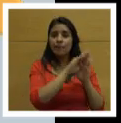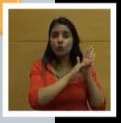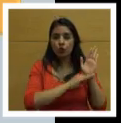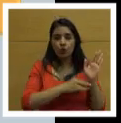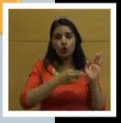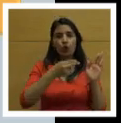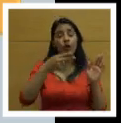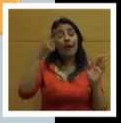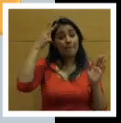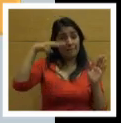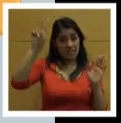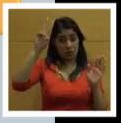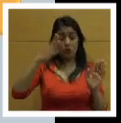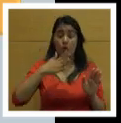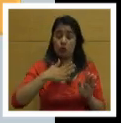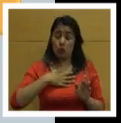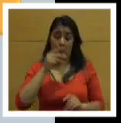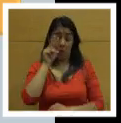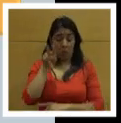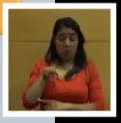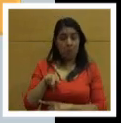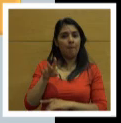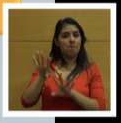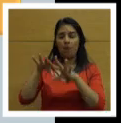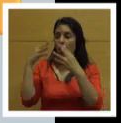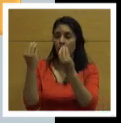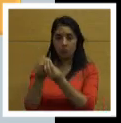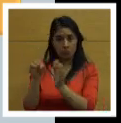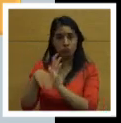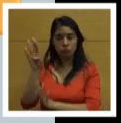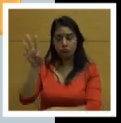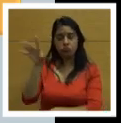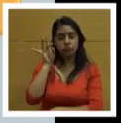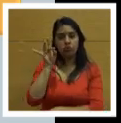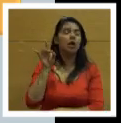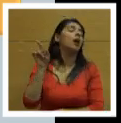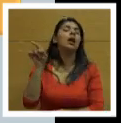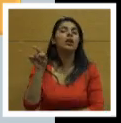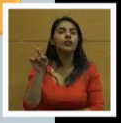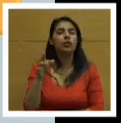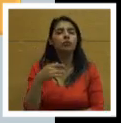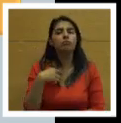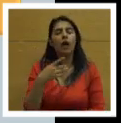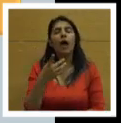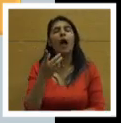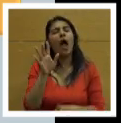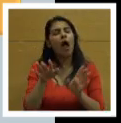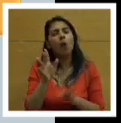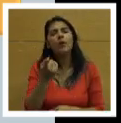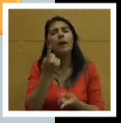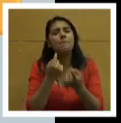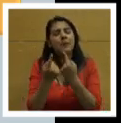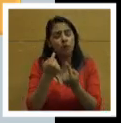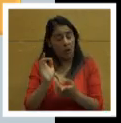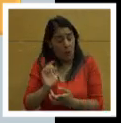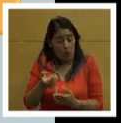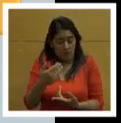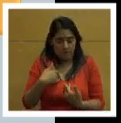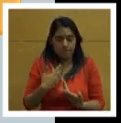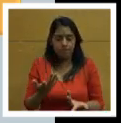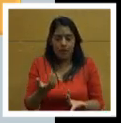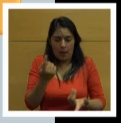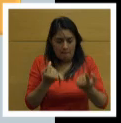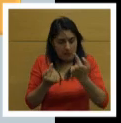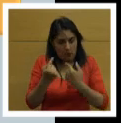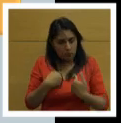que a mí me pareció el más completo, hay ciertas preguntas que se debería hacer un juez cuando se somete, ¿cierto?, a su